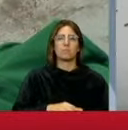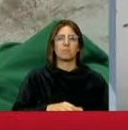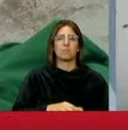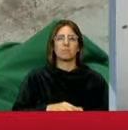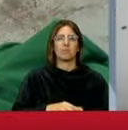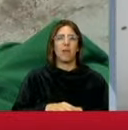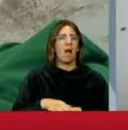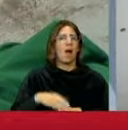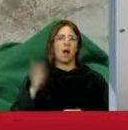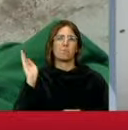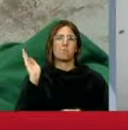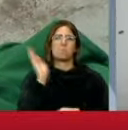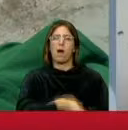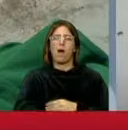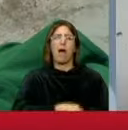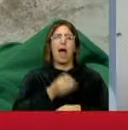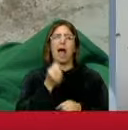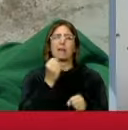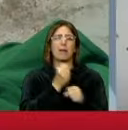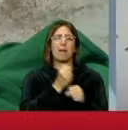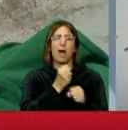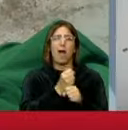de la tarde y la viste en Quilmes, dijiste, no.